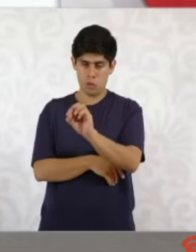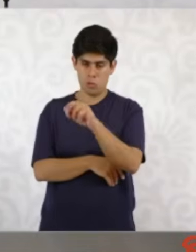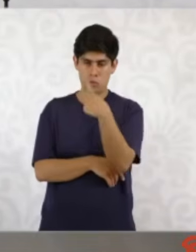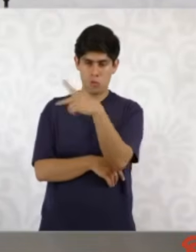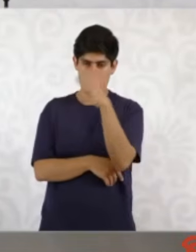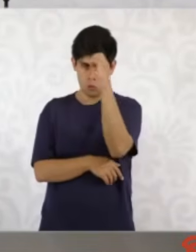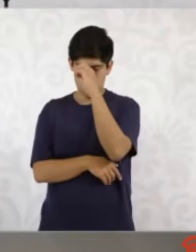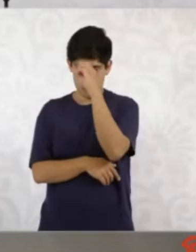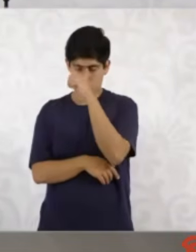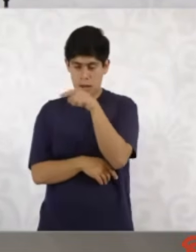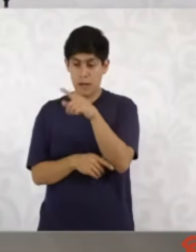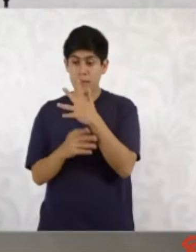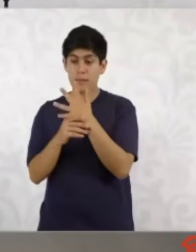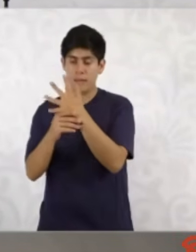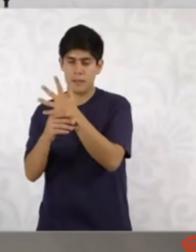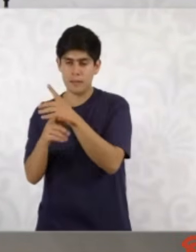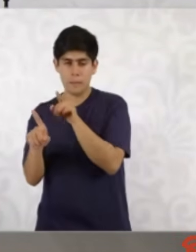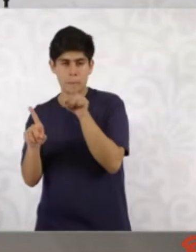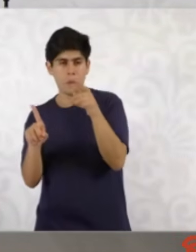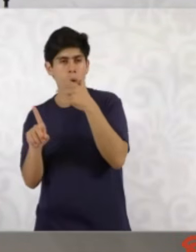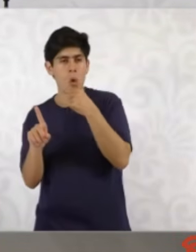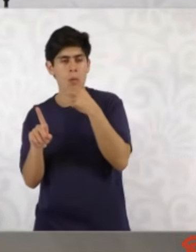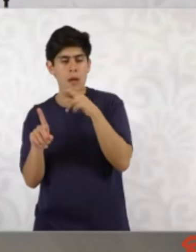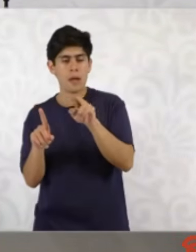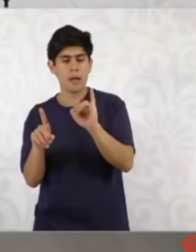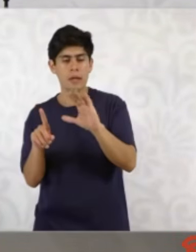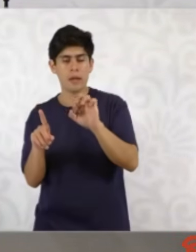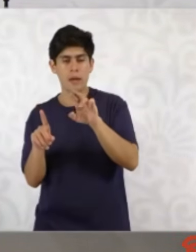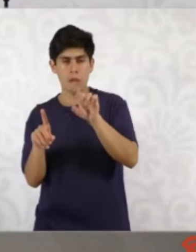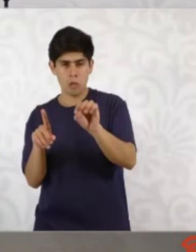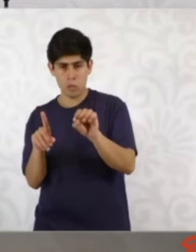Ricardo Salinas Pliego tiene un proyecto de nación